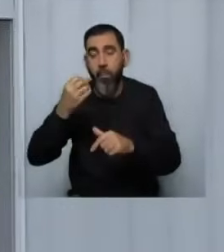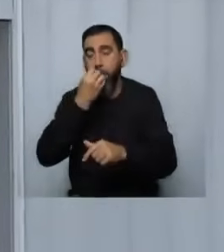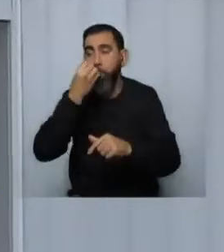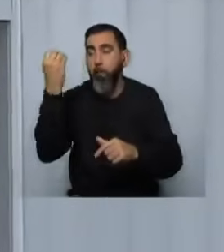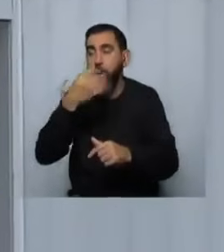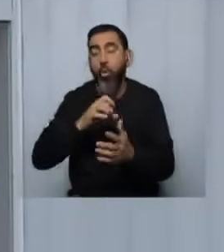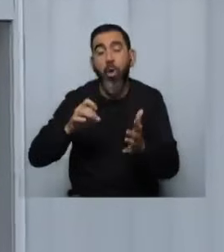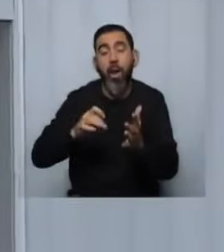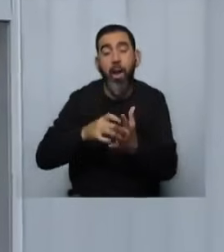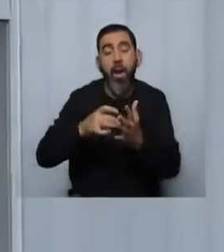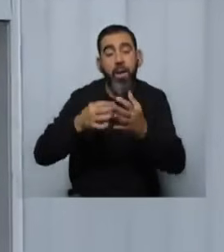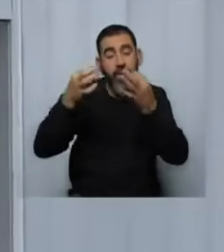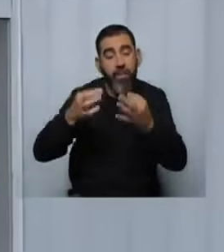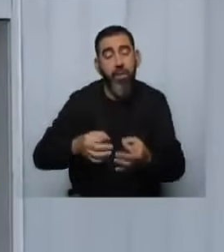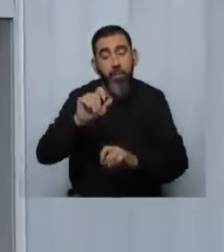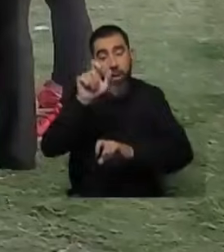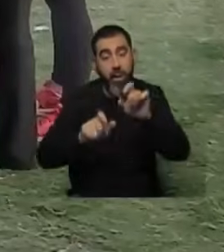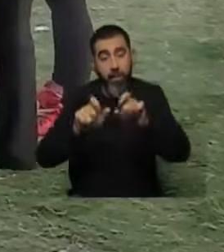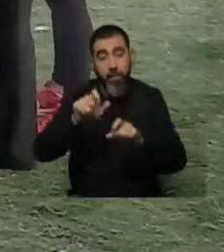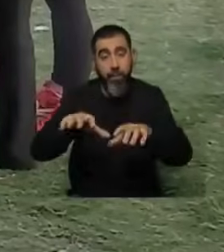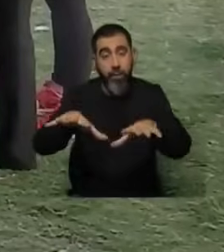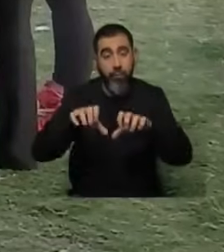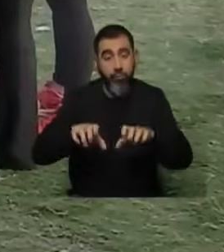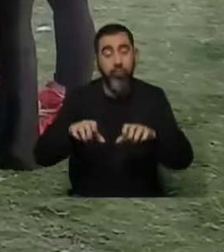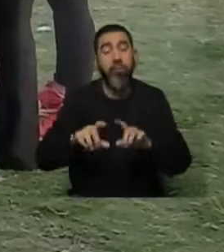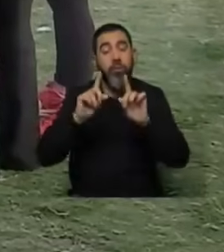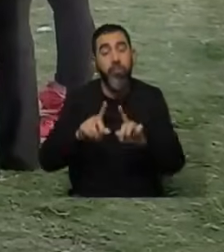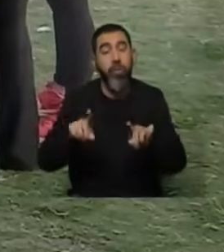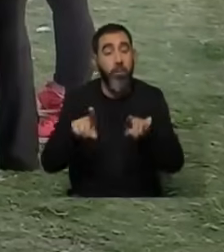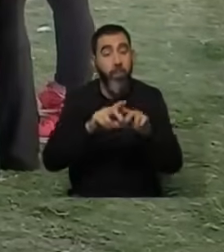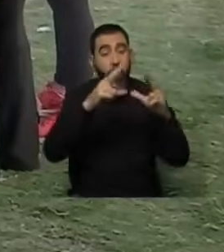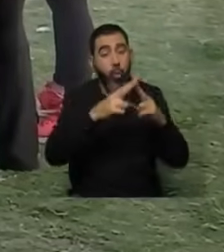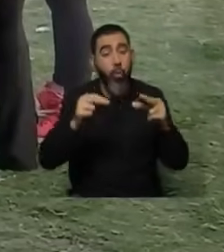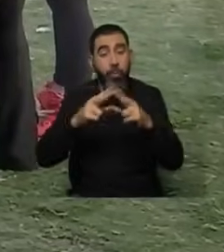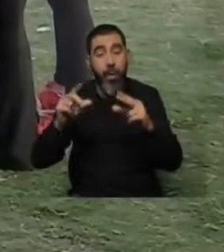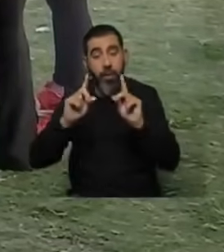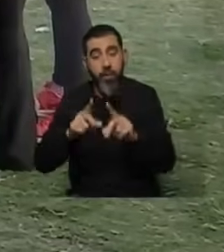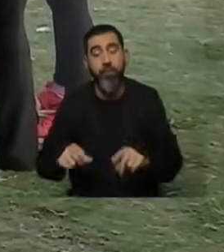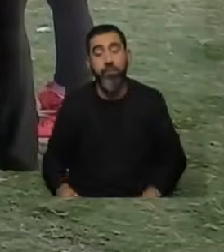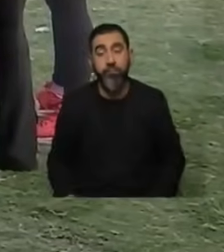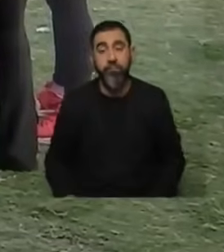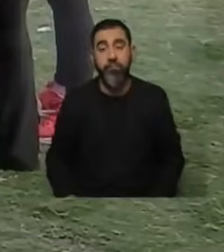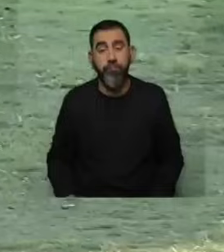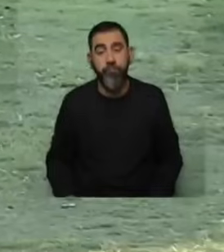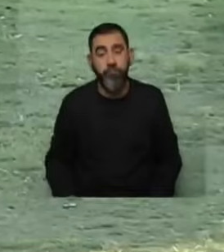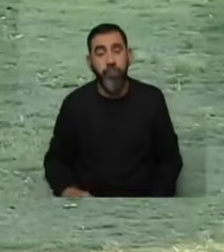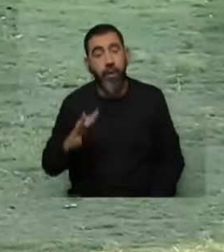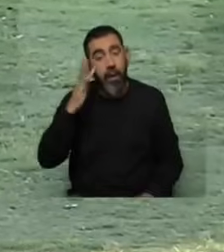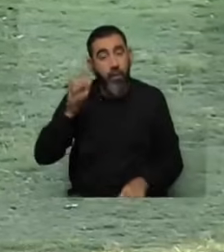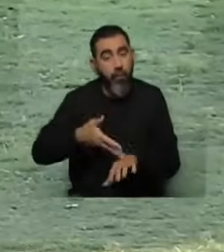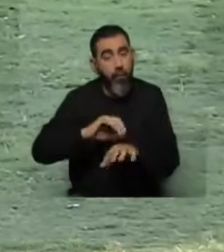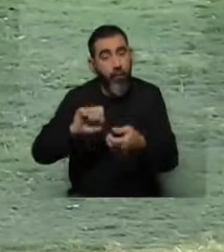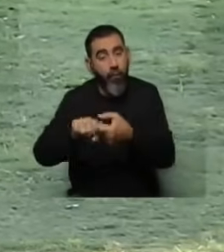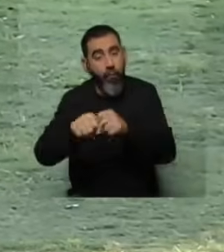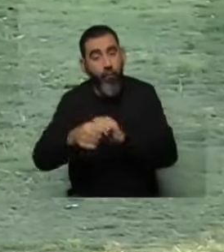calidad este para los habitantes de la zona y para la propia Cooperativa y la familia de trabajadores por lo tanto creemos que el esfuerzo que hace